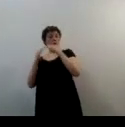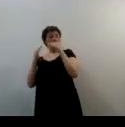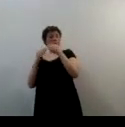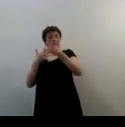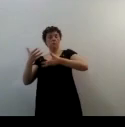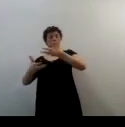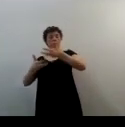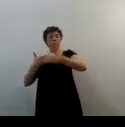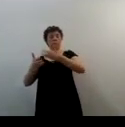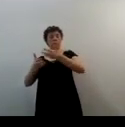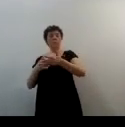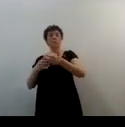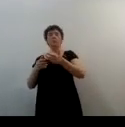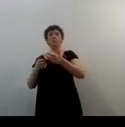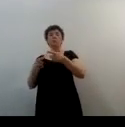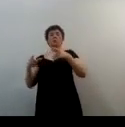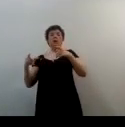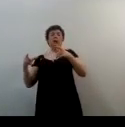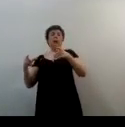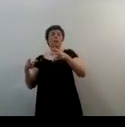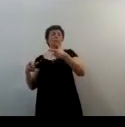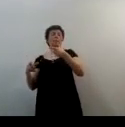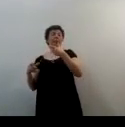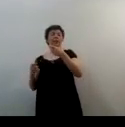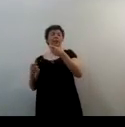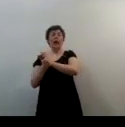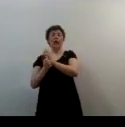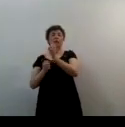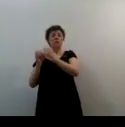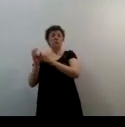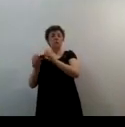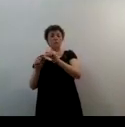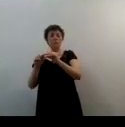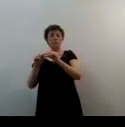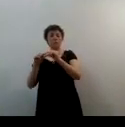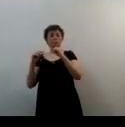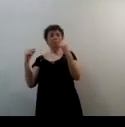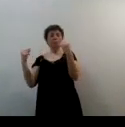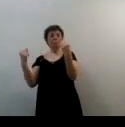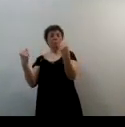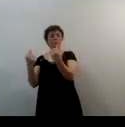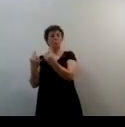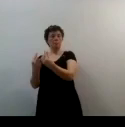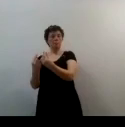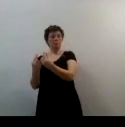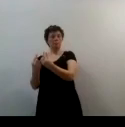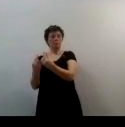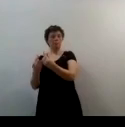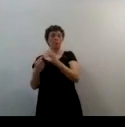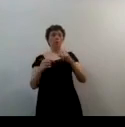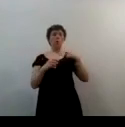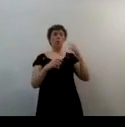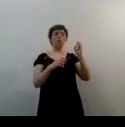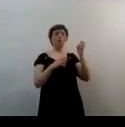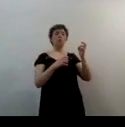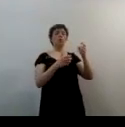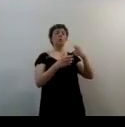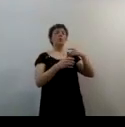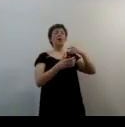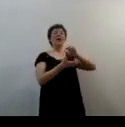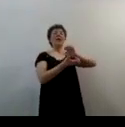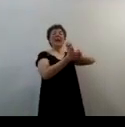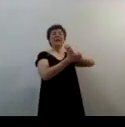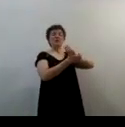sin queso no es una pizza, o sea, le echo queso tal, pero me cojo la típica pizza de un local de fast food que la capa de queso es mucho más